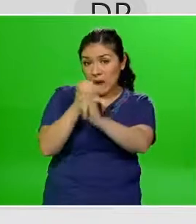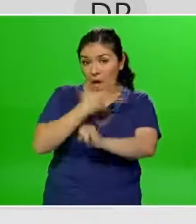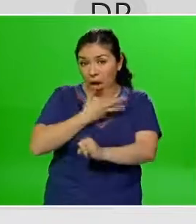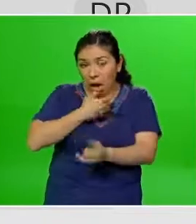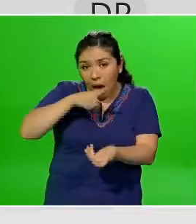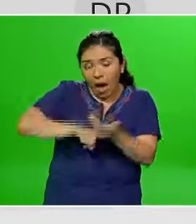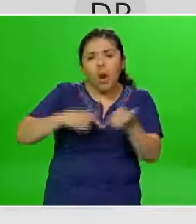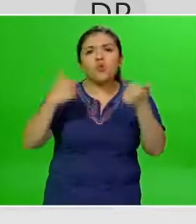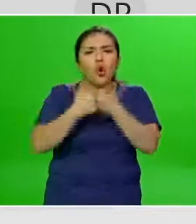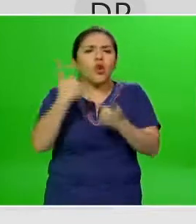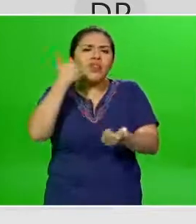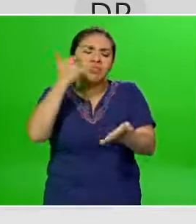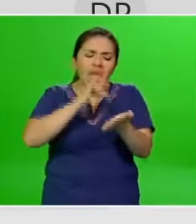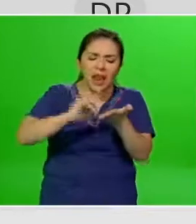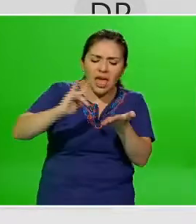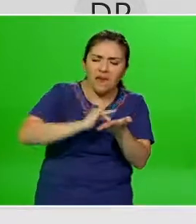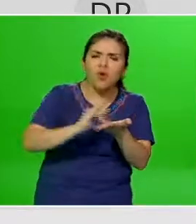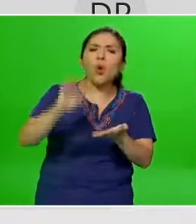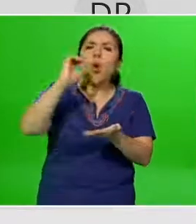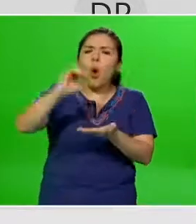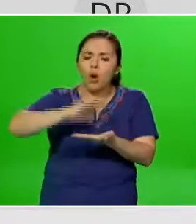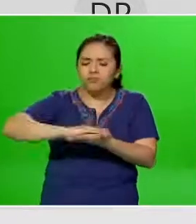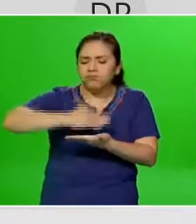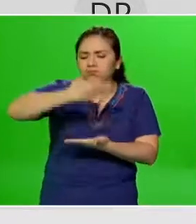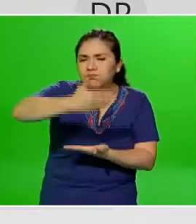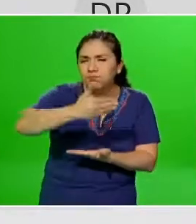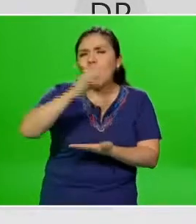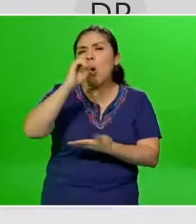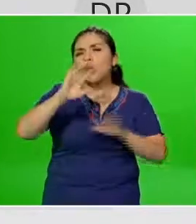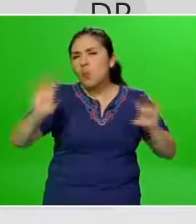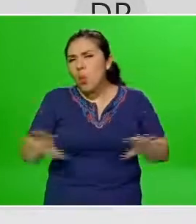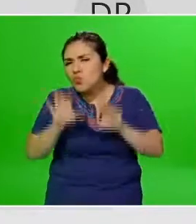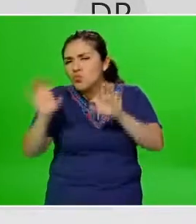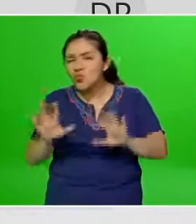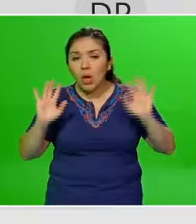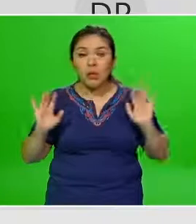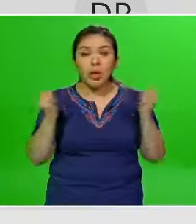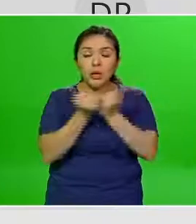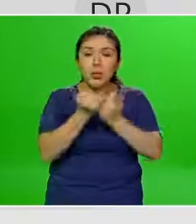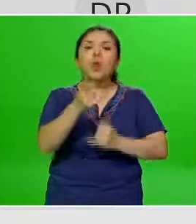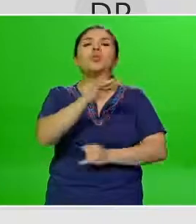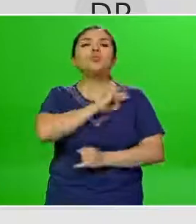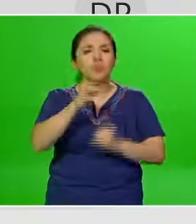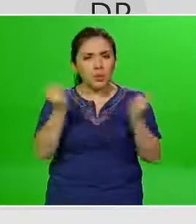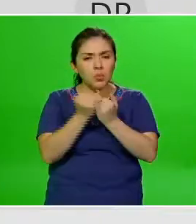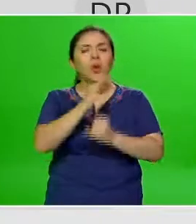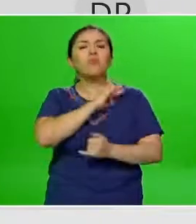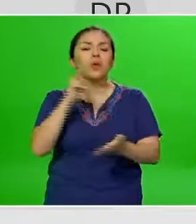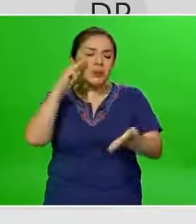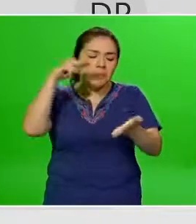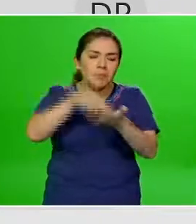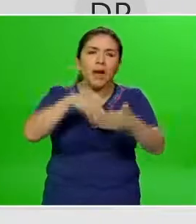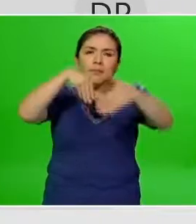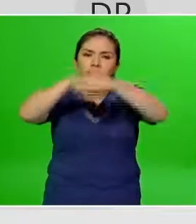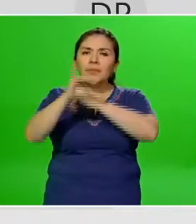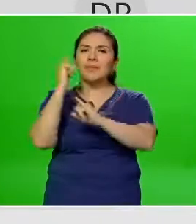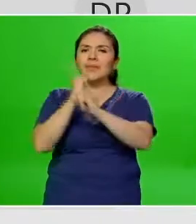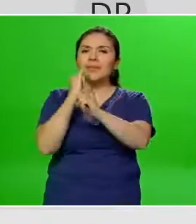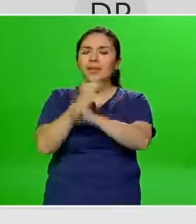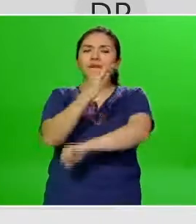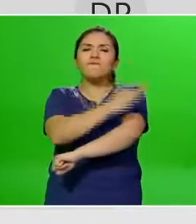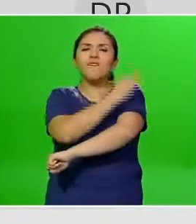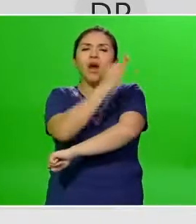su teléfono, una tablet o una computadora, pues puede también entonces acceder a la página de